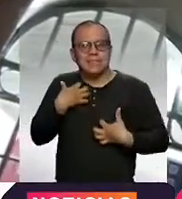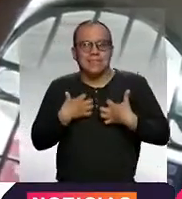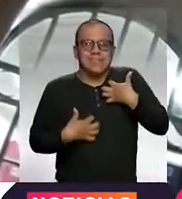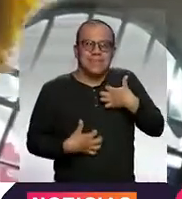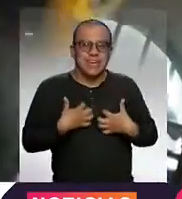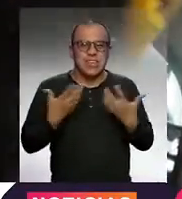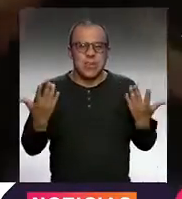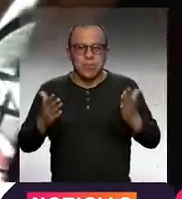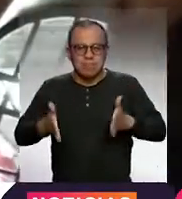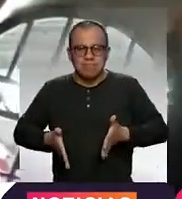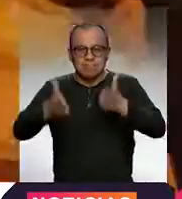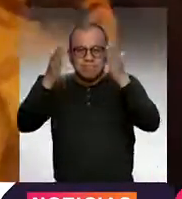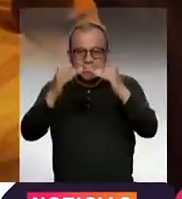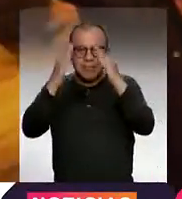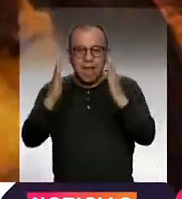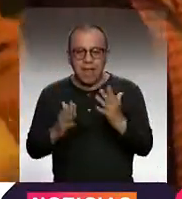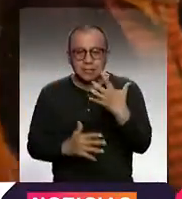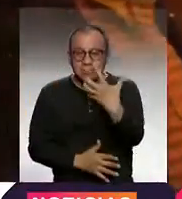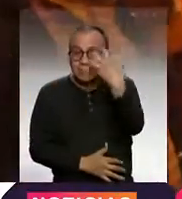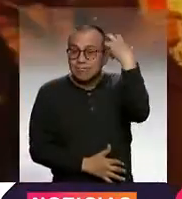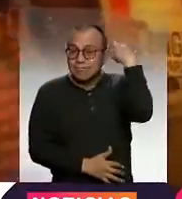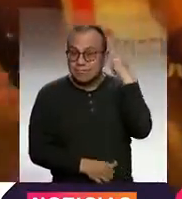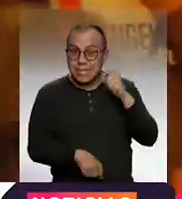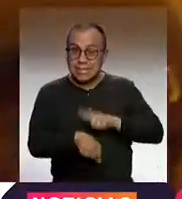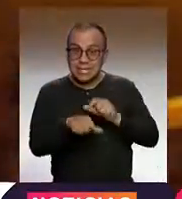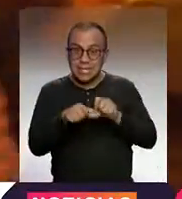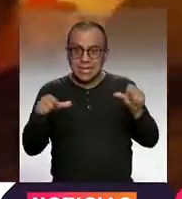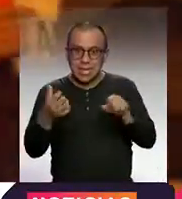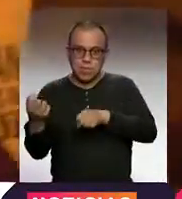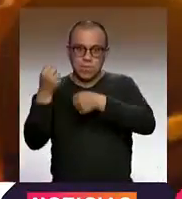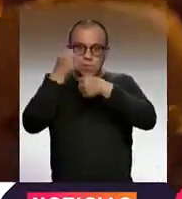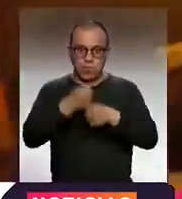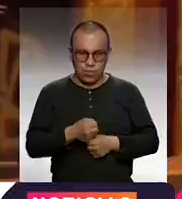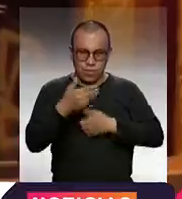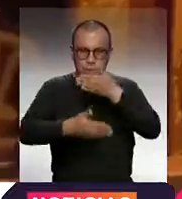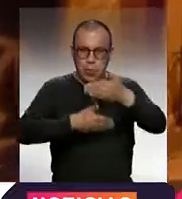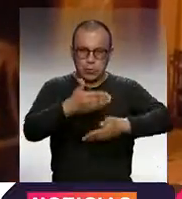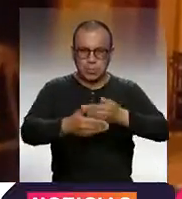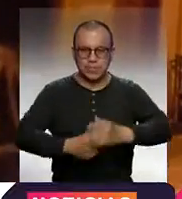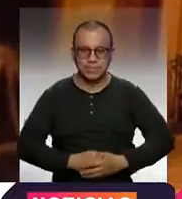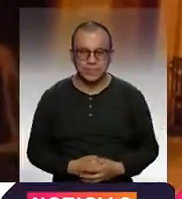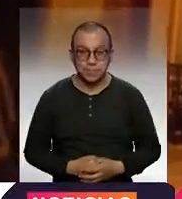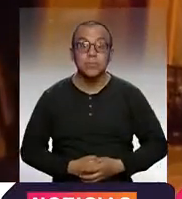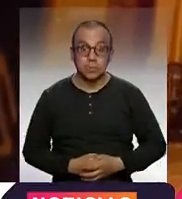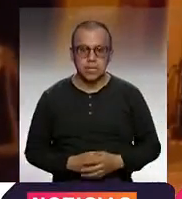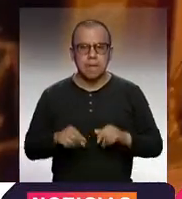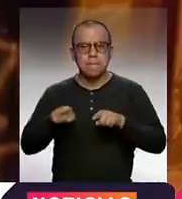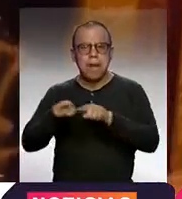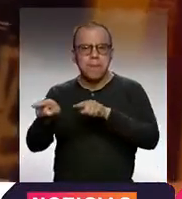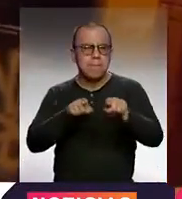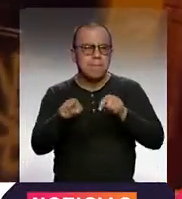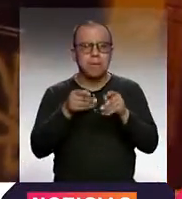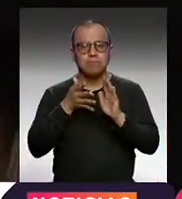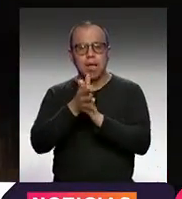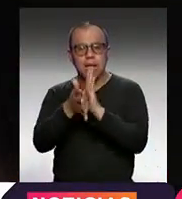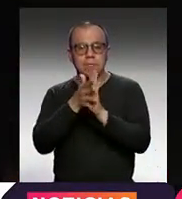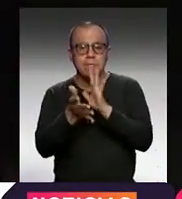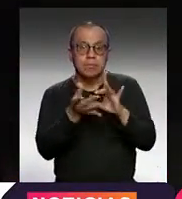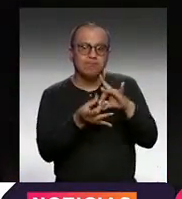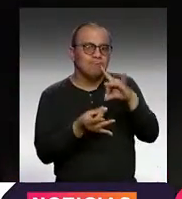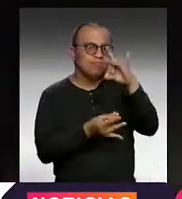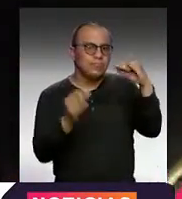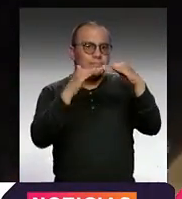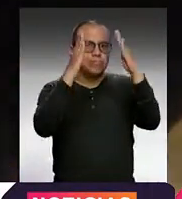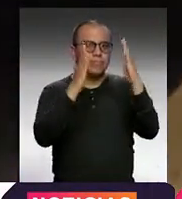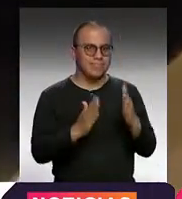las edificaciones antiguas, que datan de los periodos colonial, republicano y moderno. Entre estos fascinantes relatos se encuentran el fantasma de la